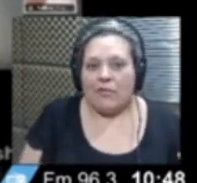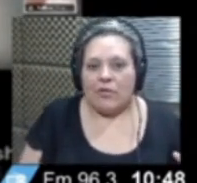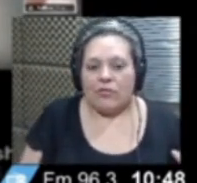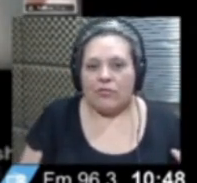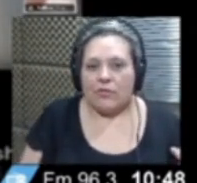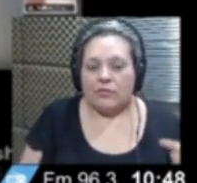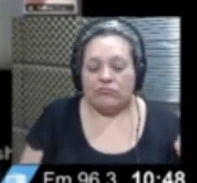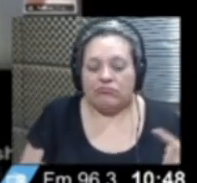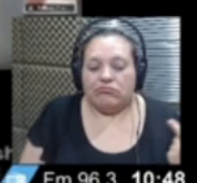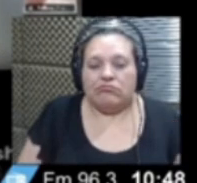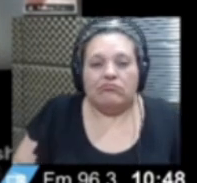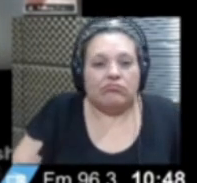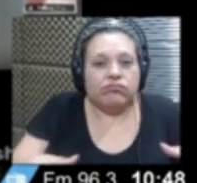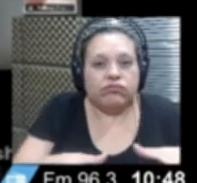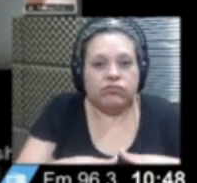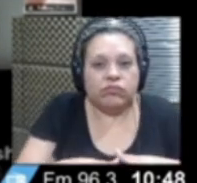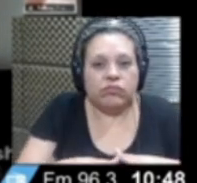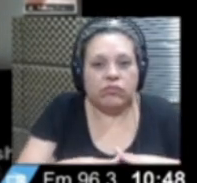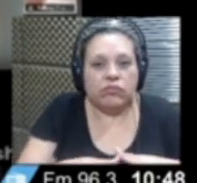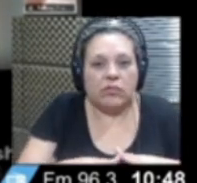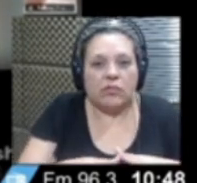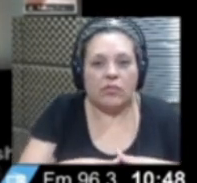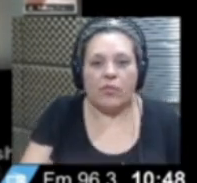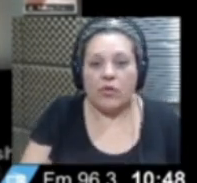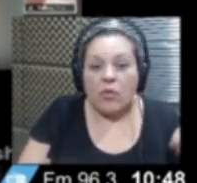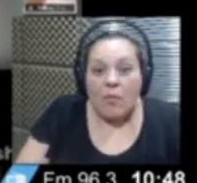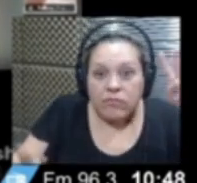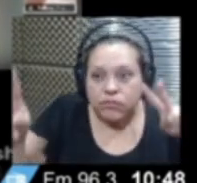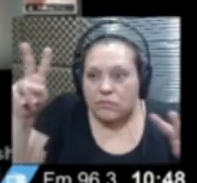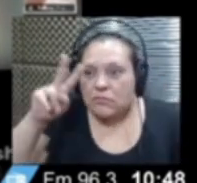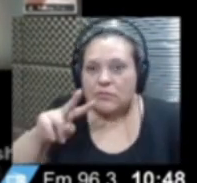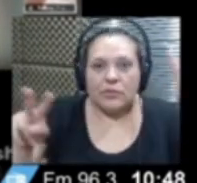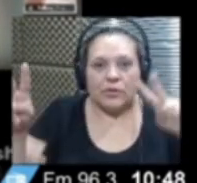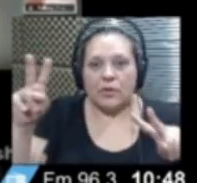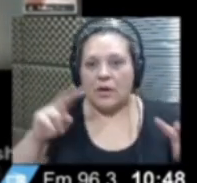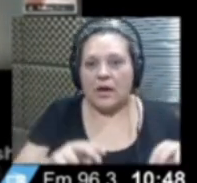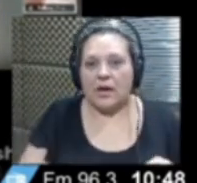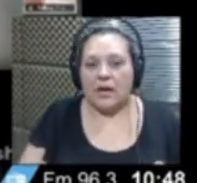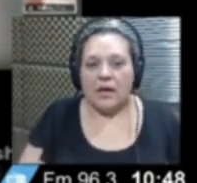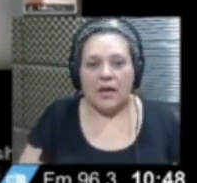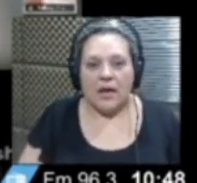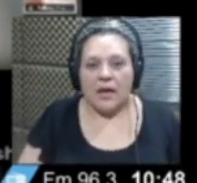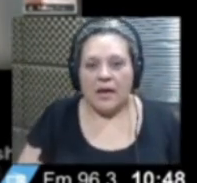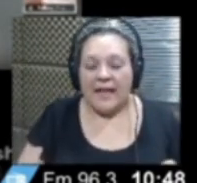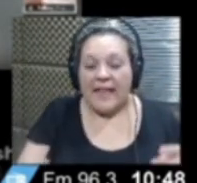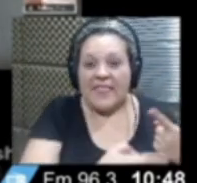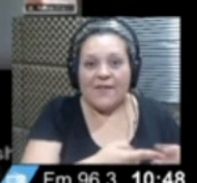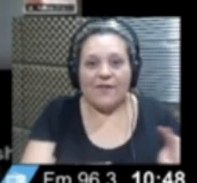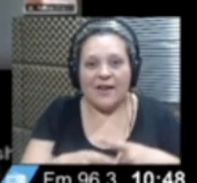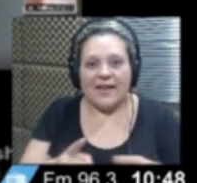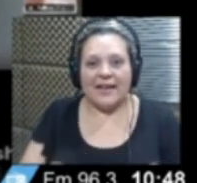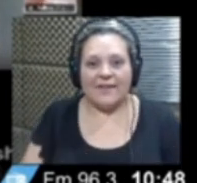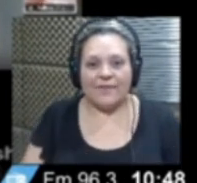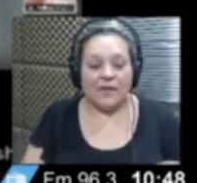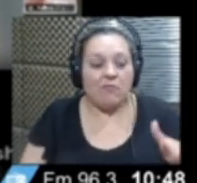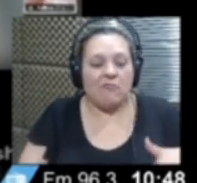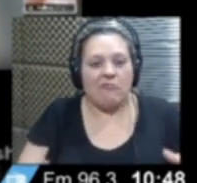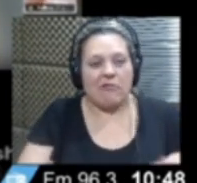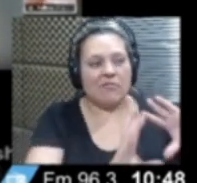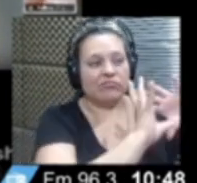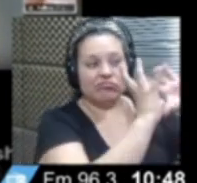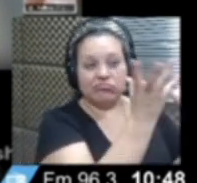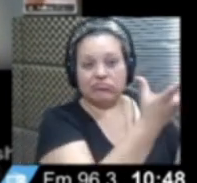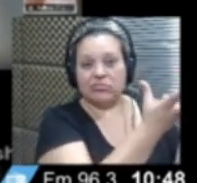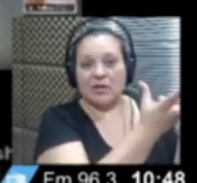y también ocupan cargos importantes dentro de los congresos y de los